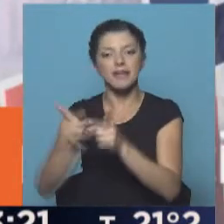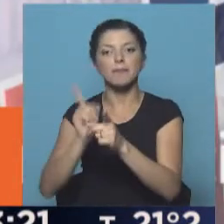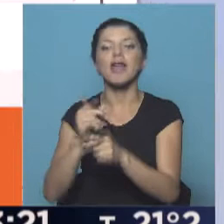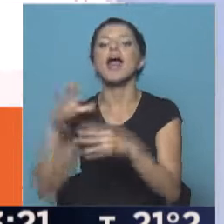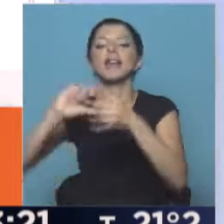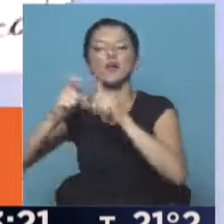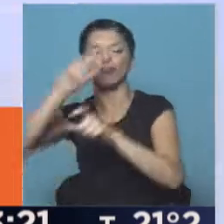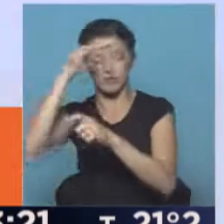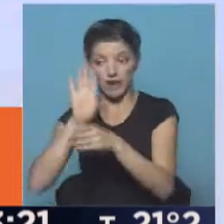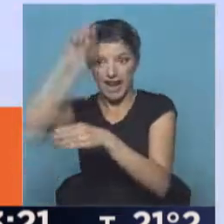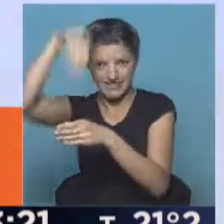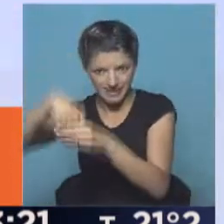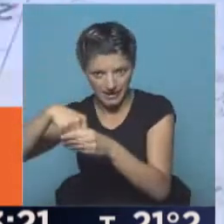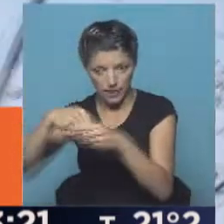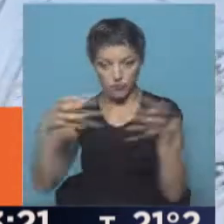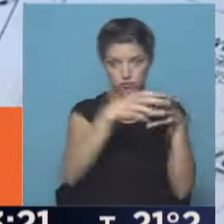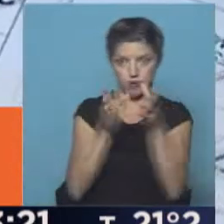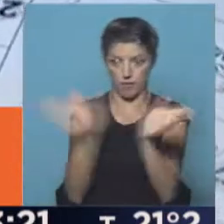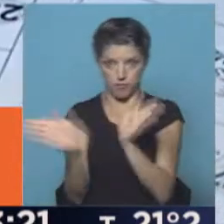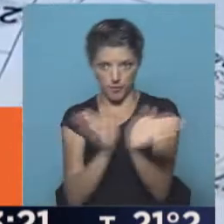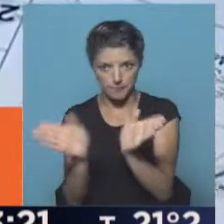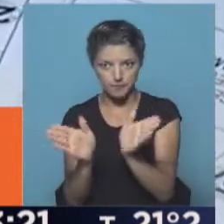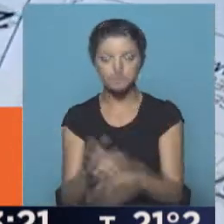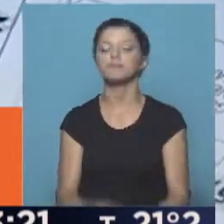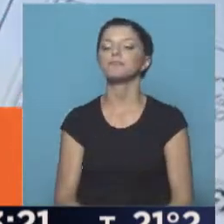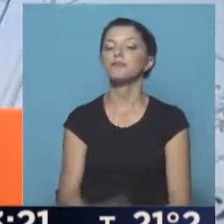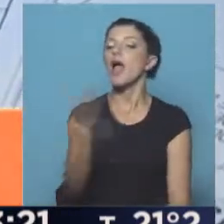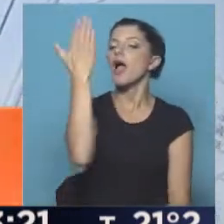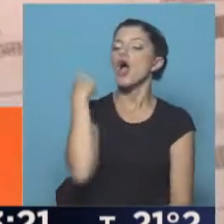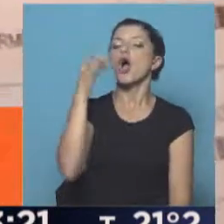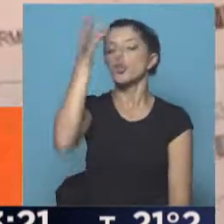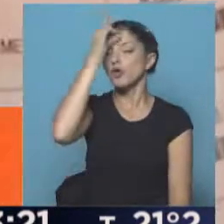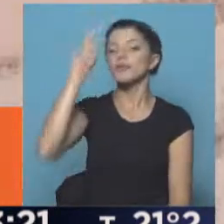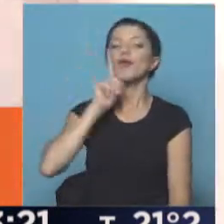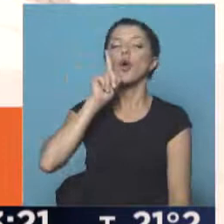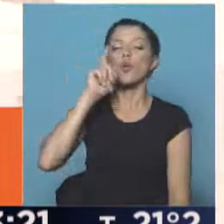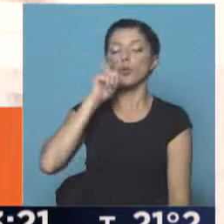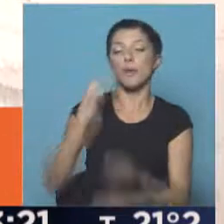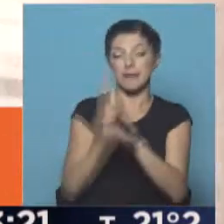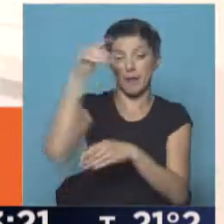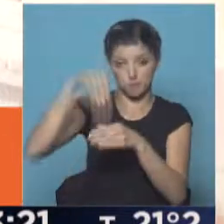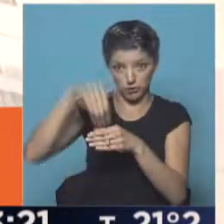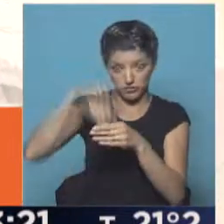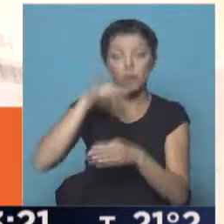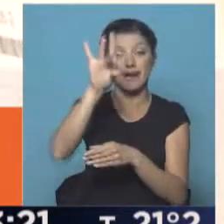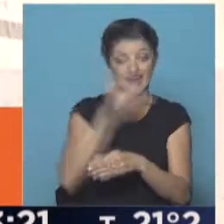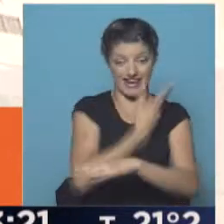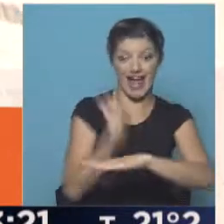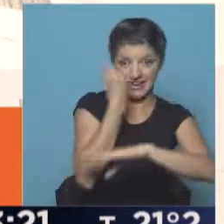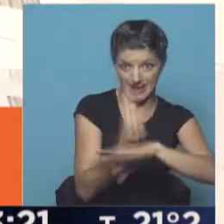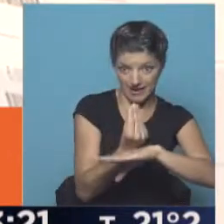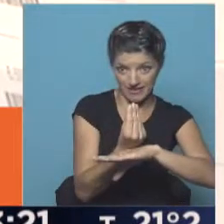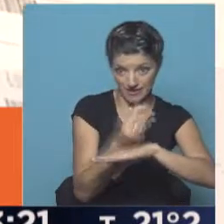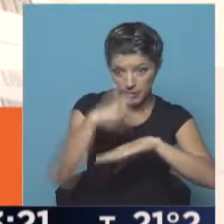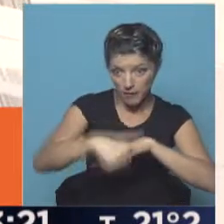Nacional. El año electoral chileno comenzó el pasado 12 de junio con las primarias para elegir candidatos a alcalde y los actuales